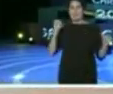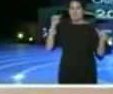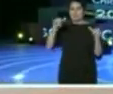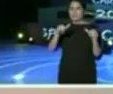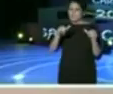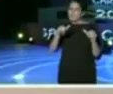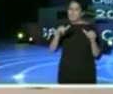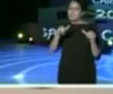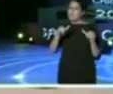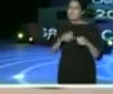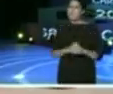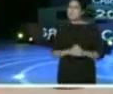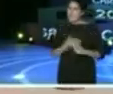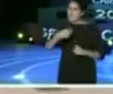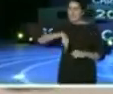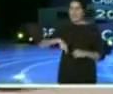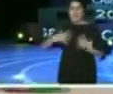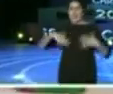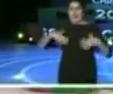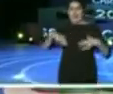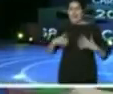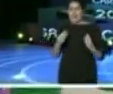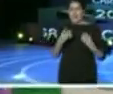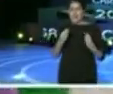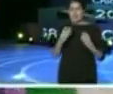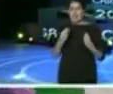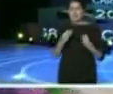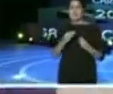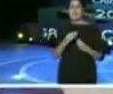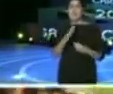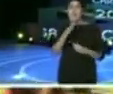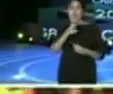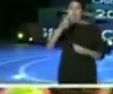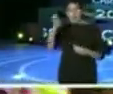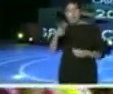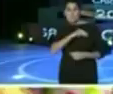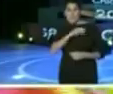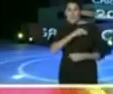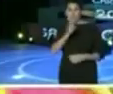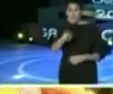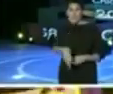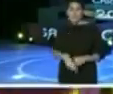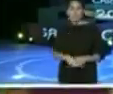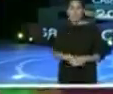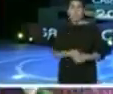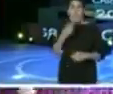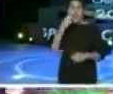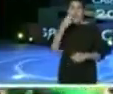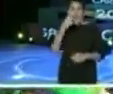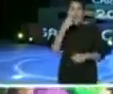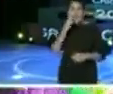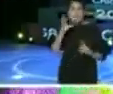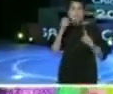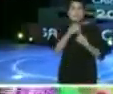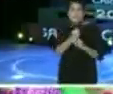Y desde luego nos alegramos muchísimo por tanto ellos como por todos los otros premiados, indiscutiblemente. Vamos a ver si conseguimos contener